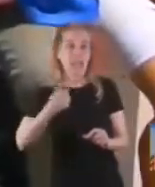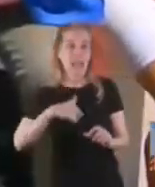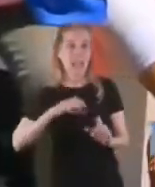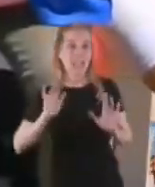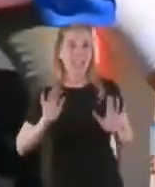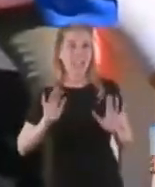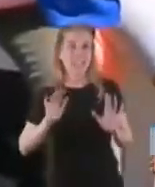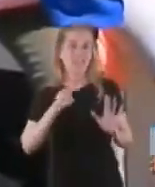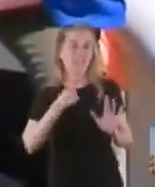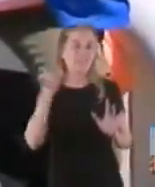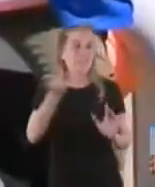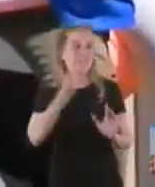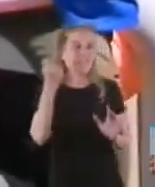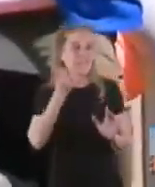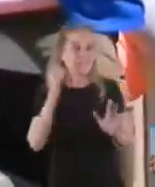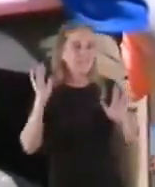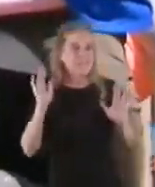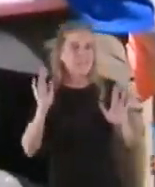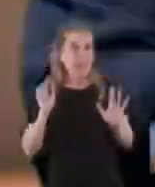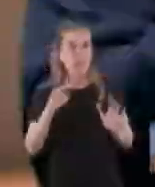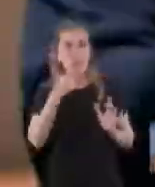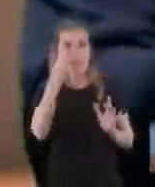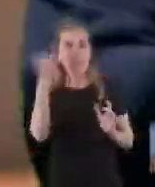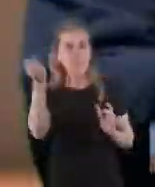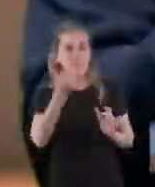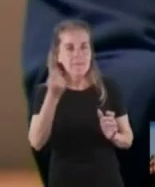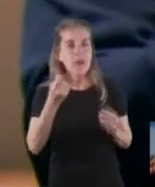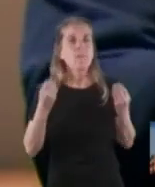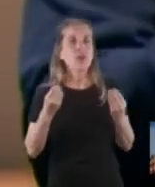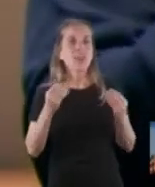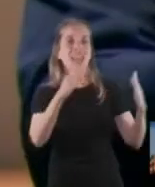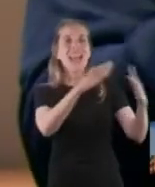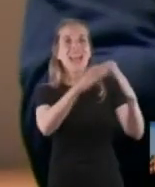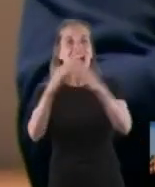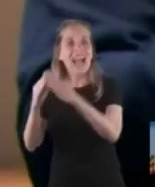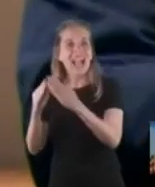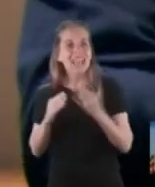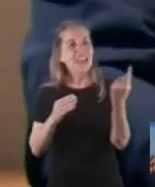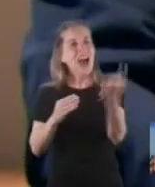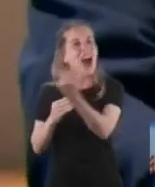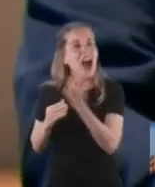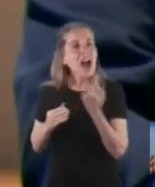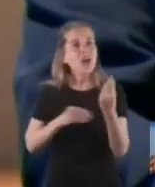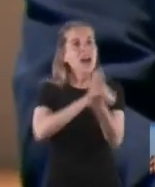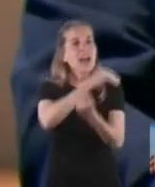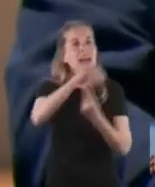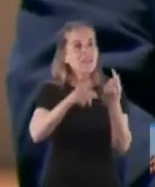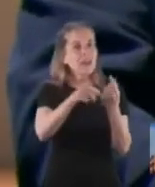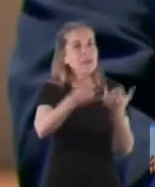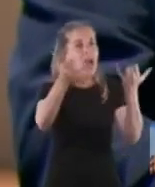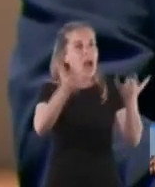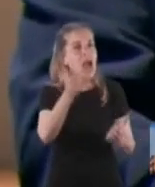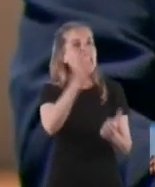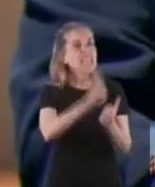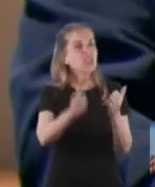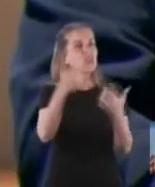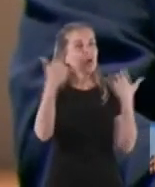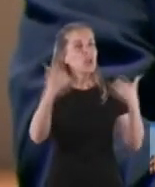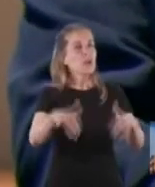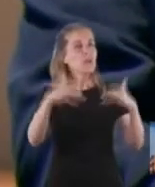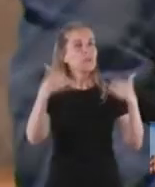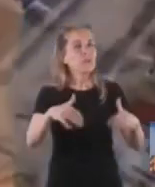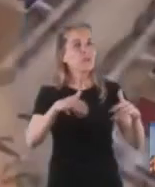Y es lo que más deseo. Porque detrás de cada una de esas casas hay una historia de esfuerzos, ¿eh? Sépanlo,